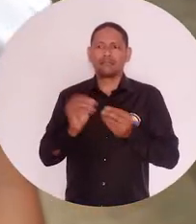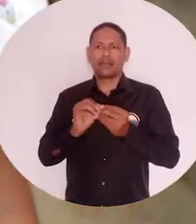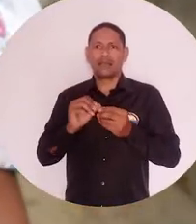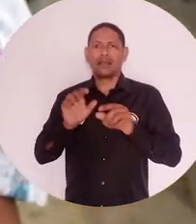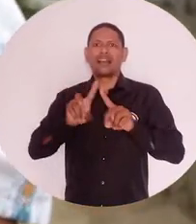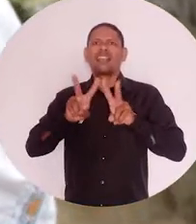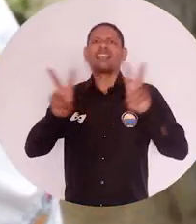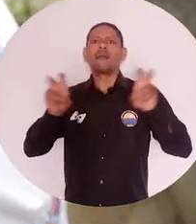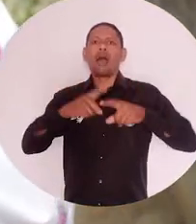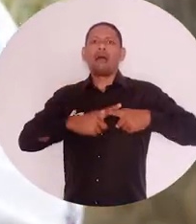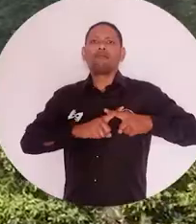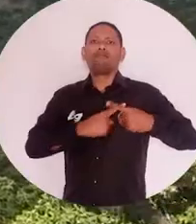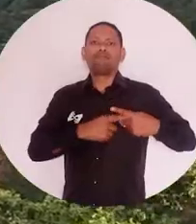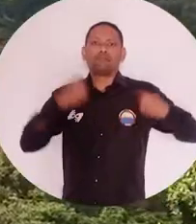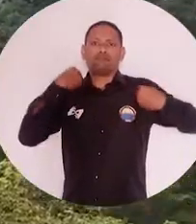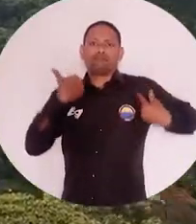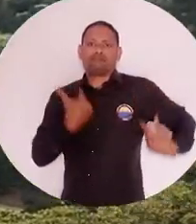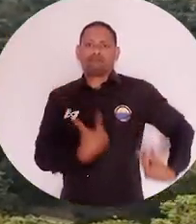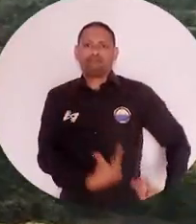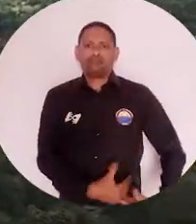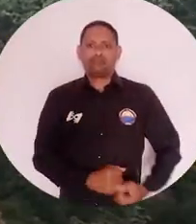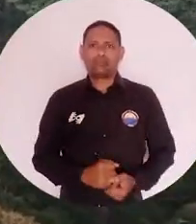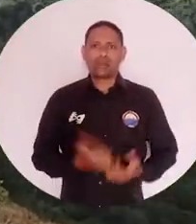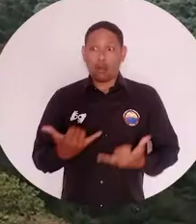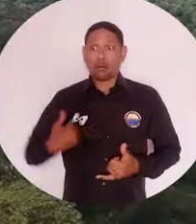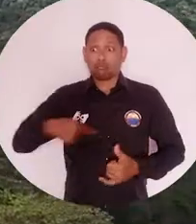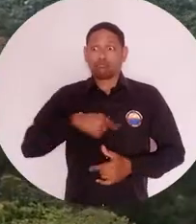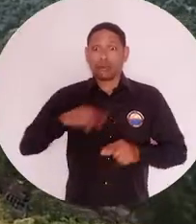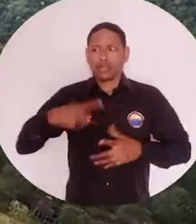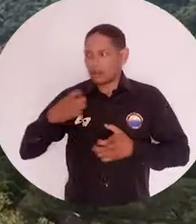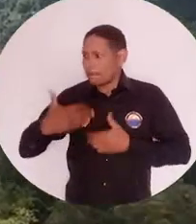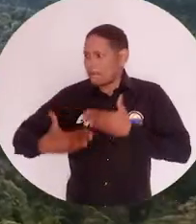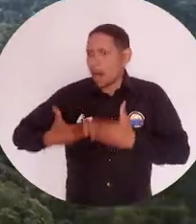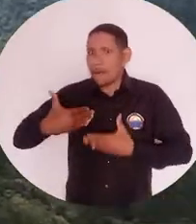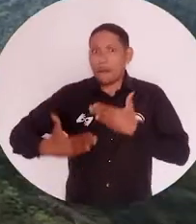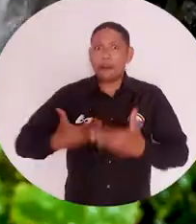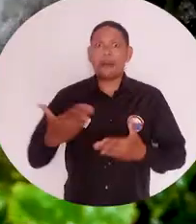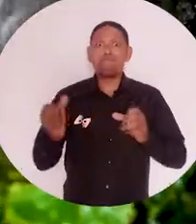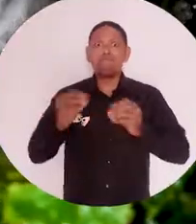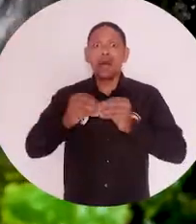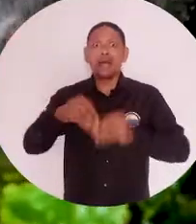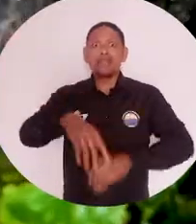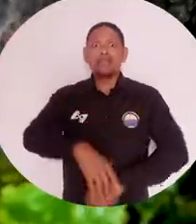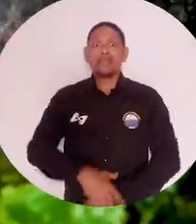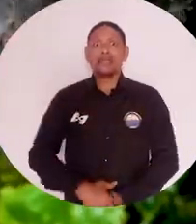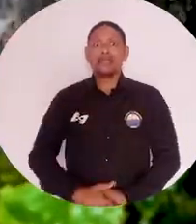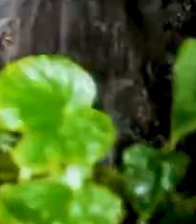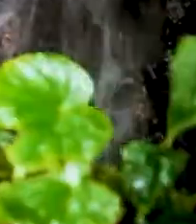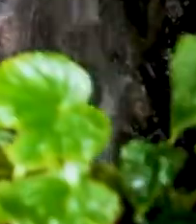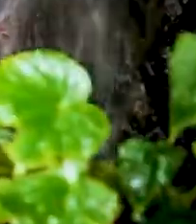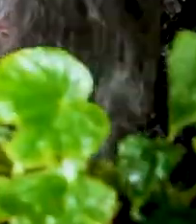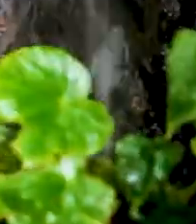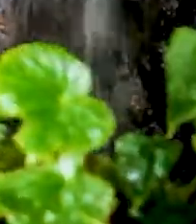las mochilas. Entonces, acá como cuenca, también queremos avanzar en ese sentido.